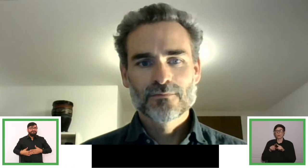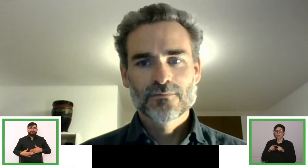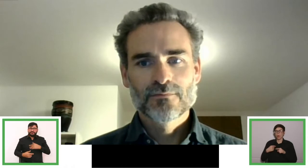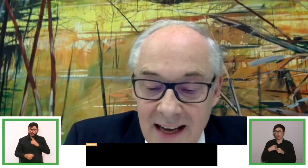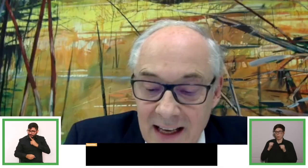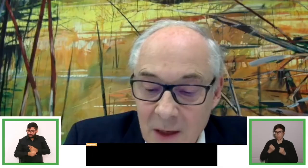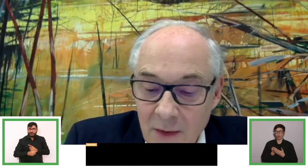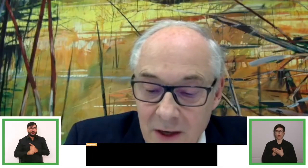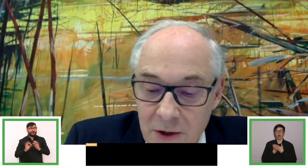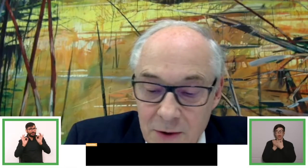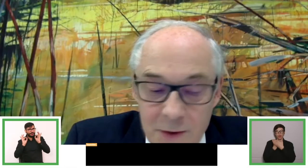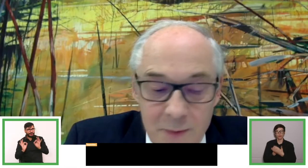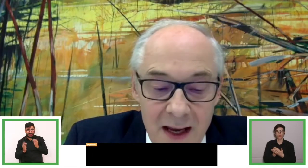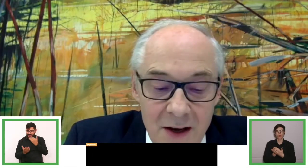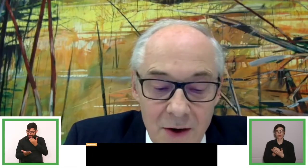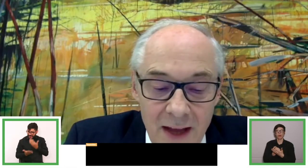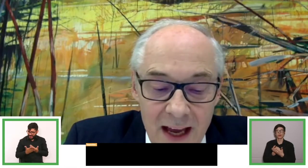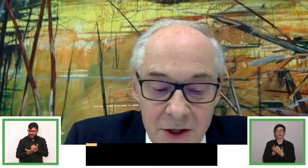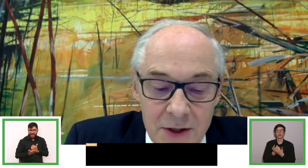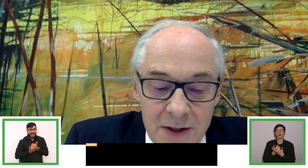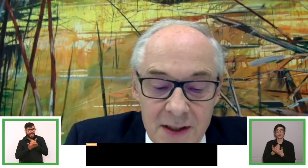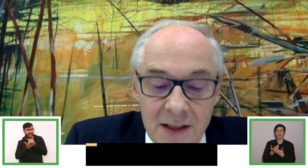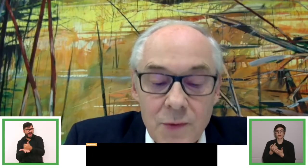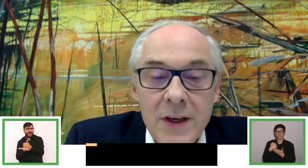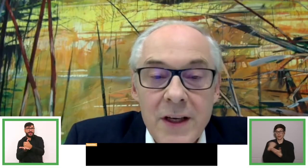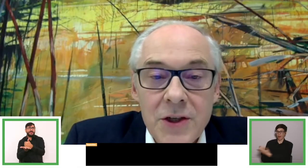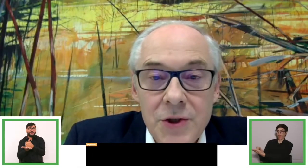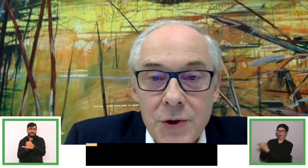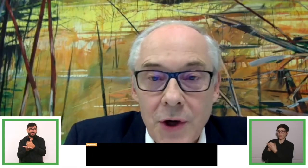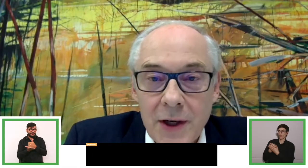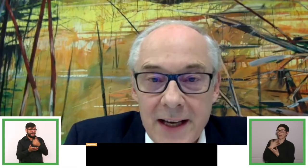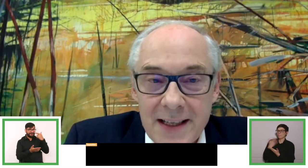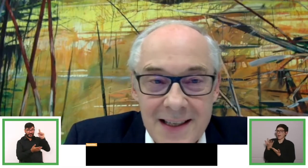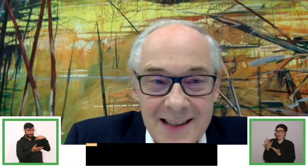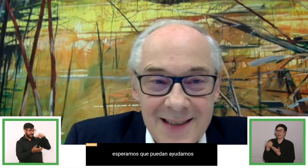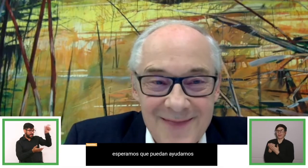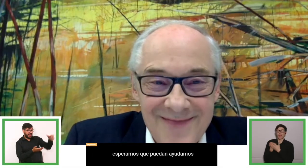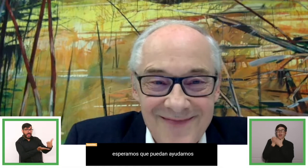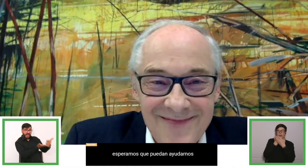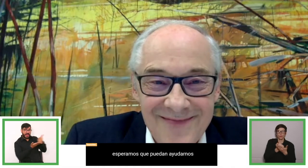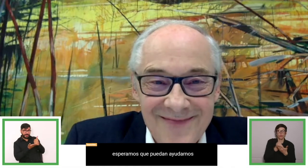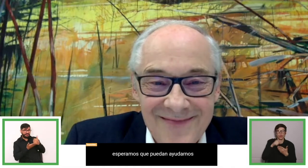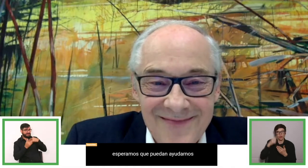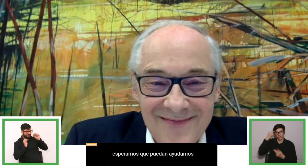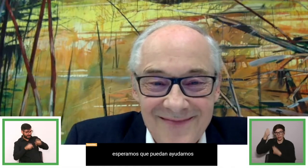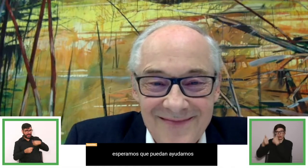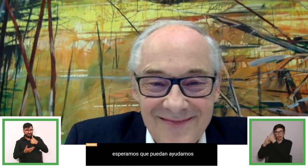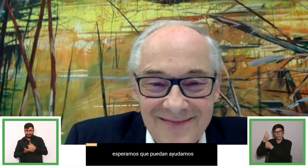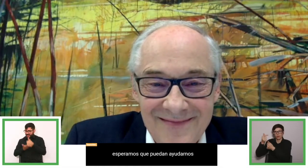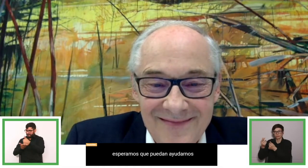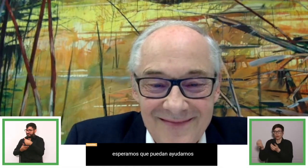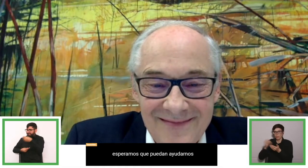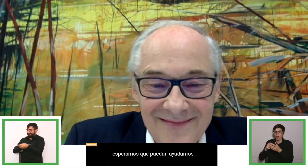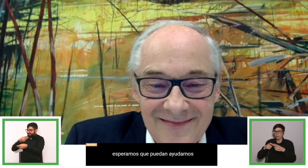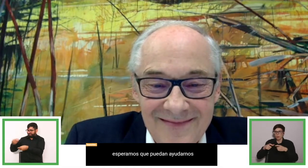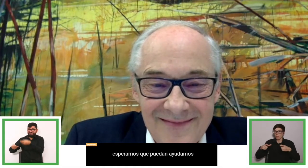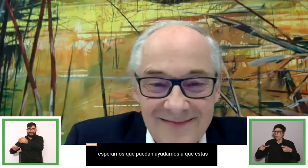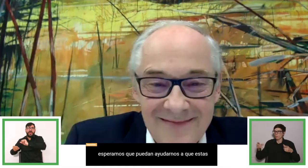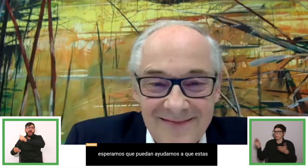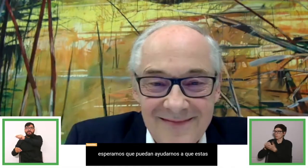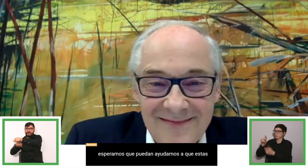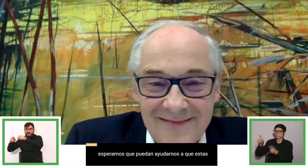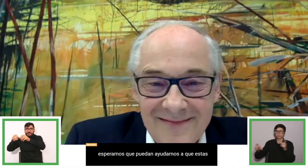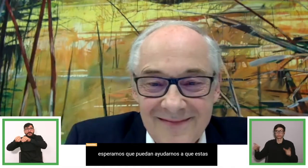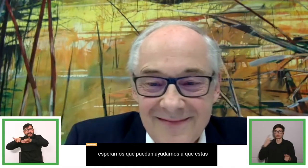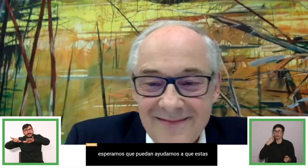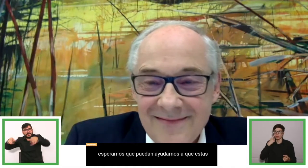ayudarnos a ayudar a que estas innovaciones tengan conexiones y lleguen a nuevas audiencias. Gracias,